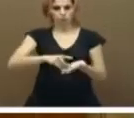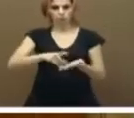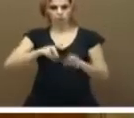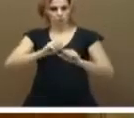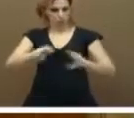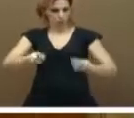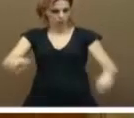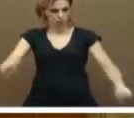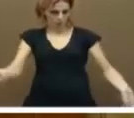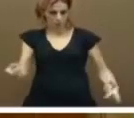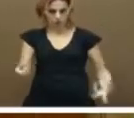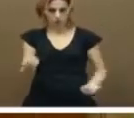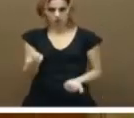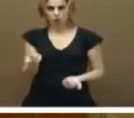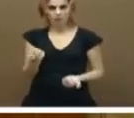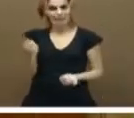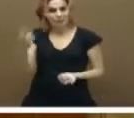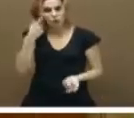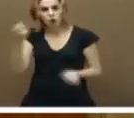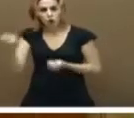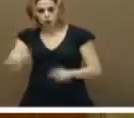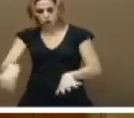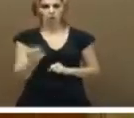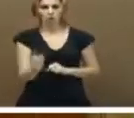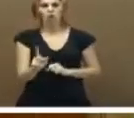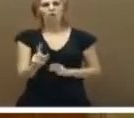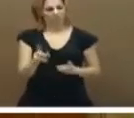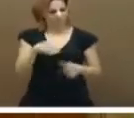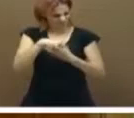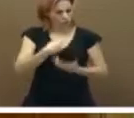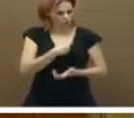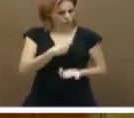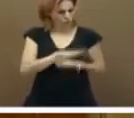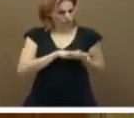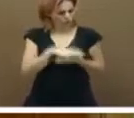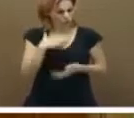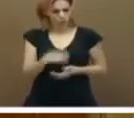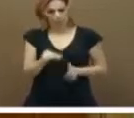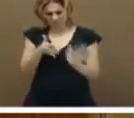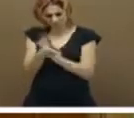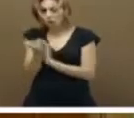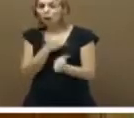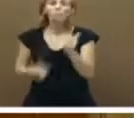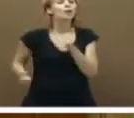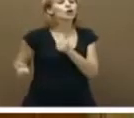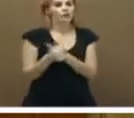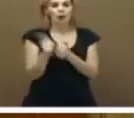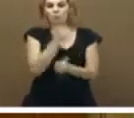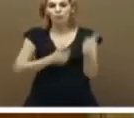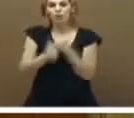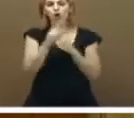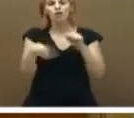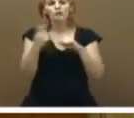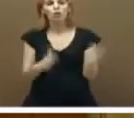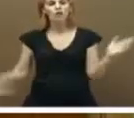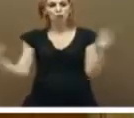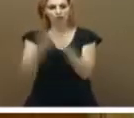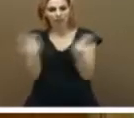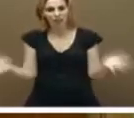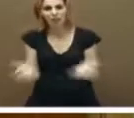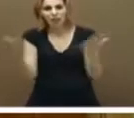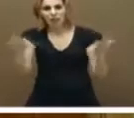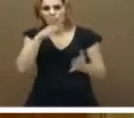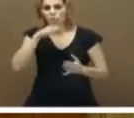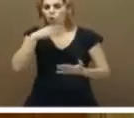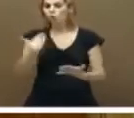eso yo creo que eso sí está en nuestras manos. Lo tenemos que acometer ya. Lo que sí le digo es que para mí es una prioridad. Es una prioridad la igualdad, porque no hay